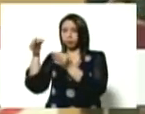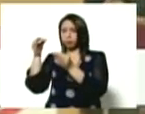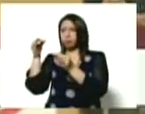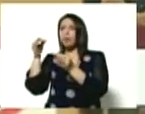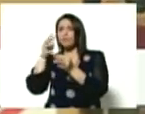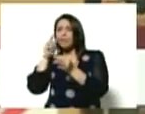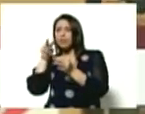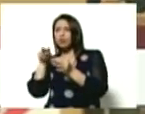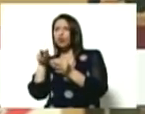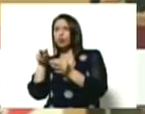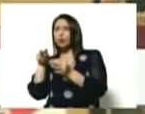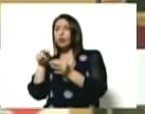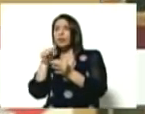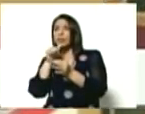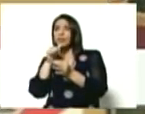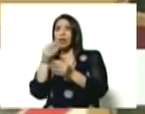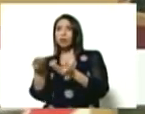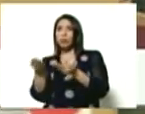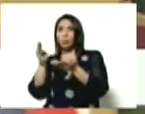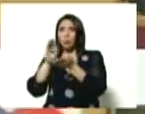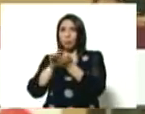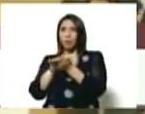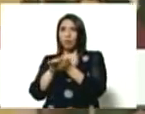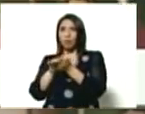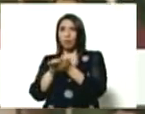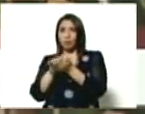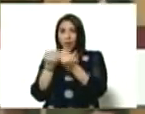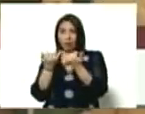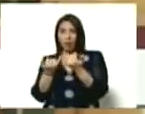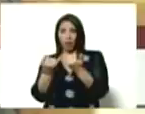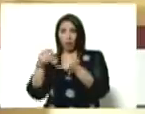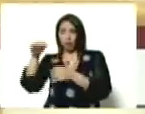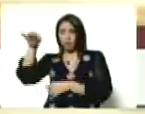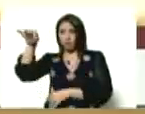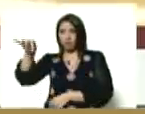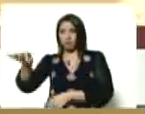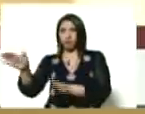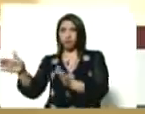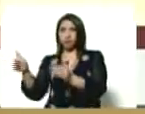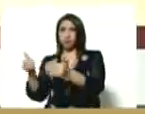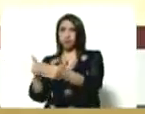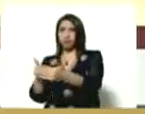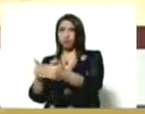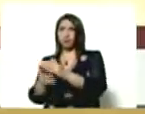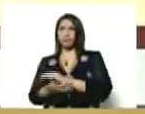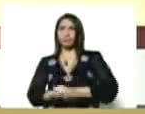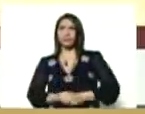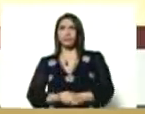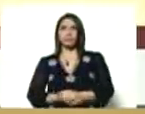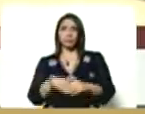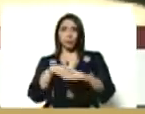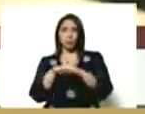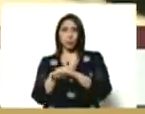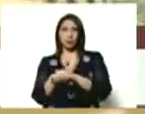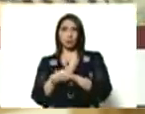electora, quien lo dobla y procede a depositarlo en la caja de resguardo.